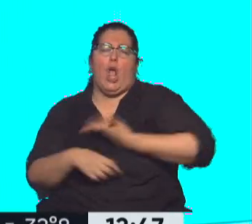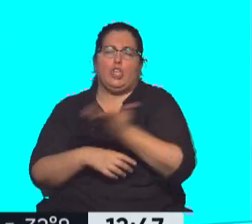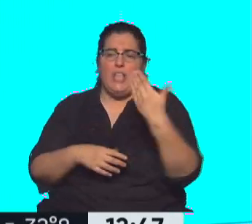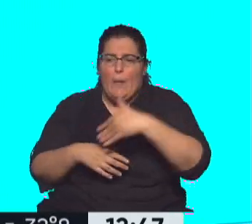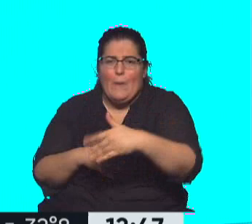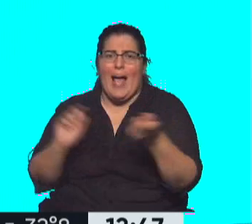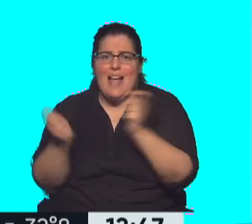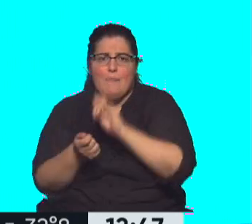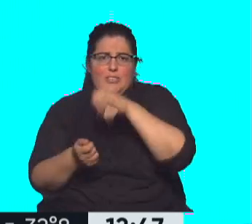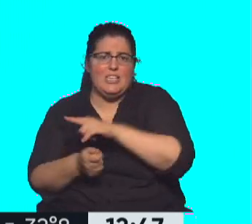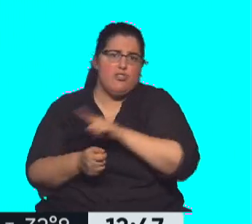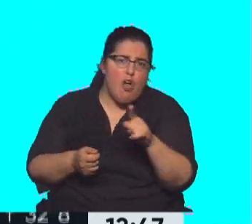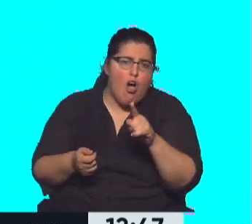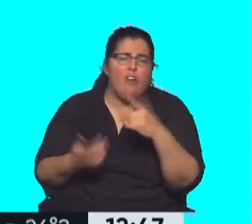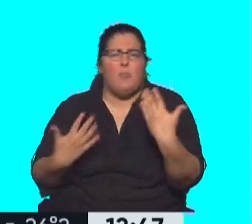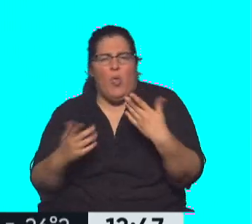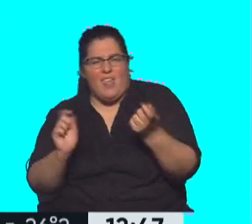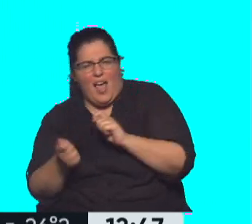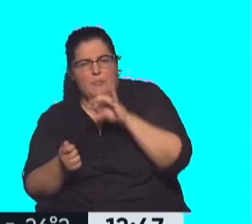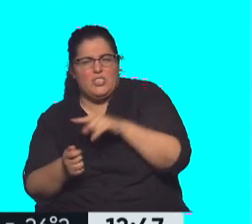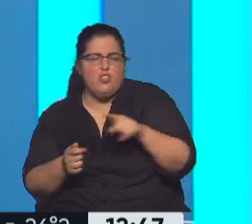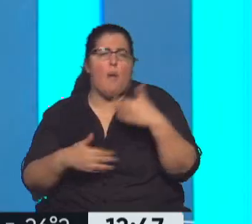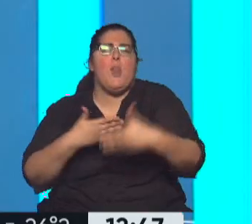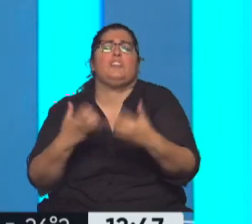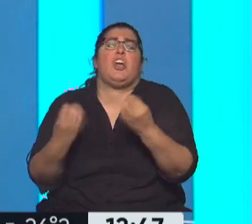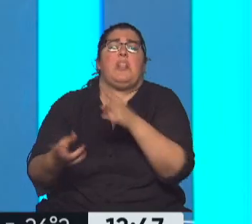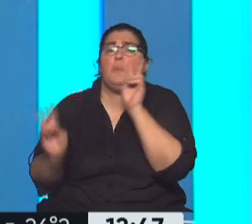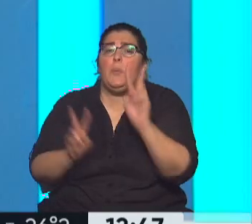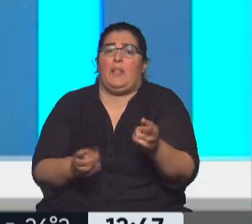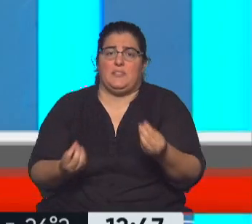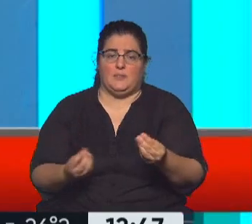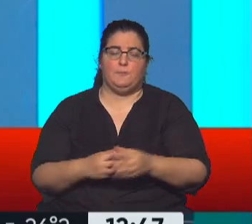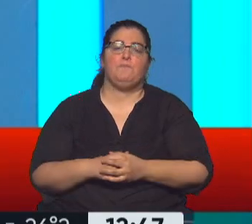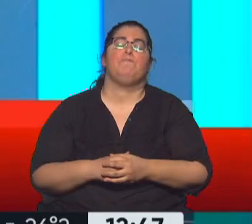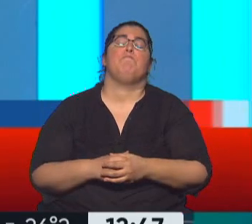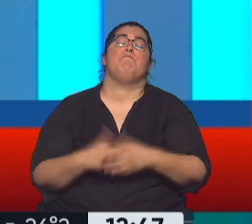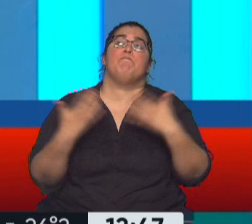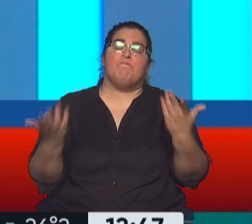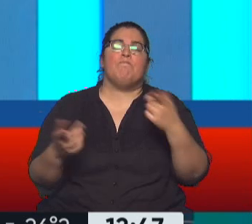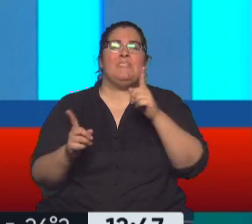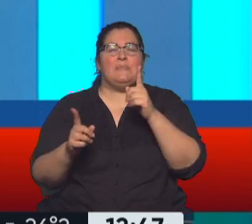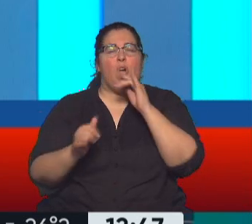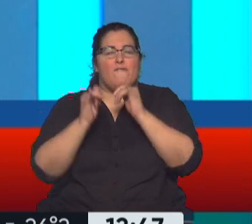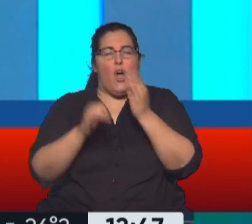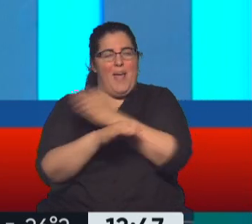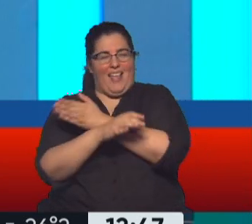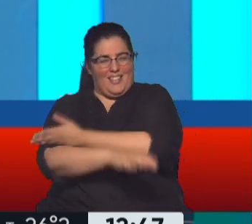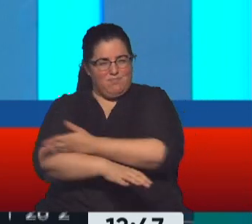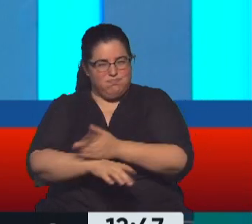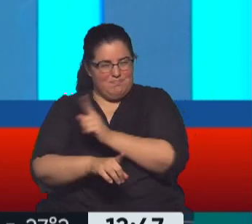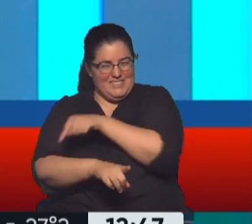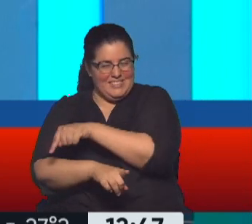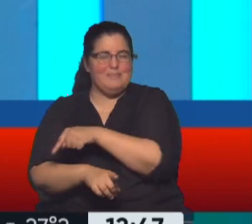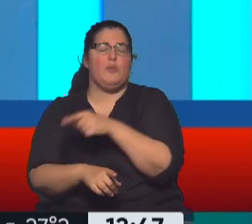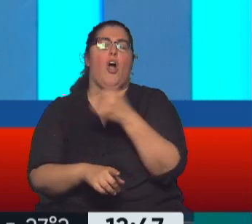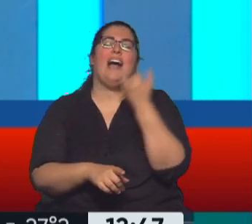¿Es posible ese cambio? ¿Cómo estás viendo este proceso? Bueno, en parte tiene que ver con lo que decía el informe y lo que remarcaba recién con